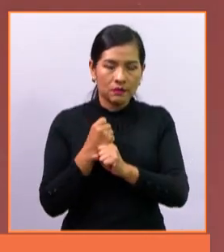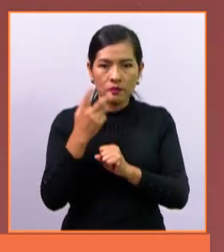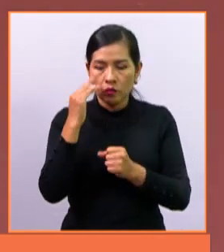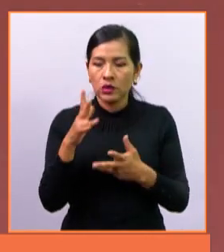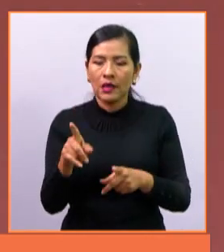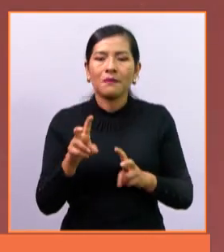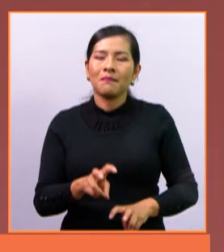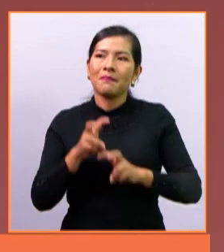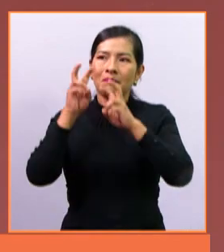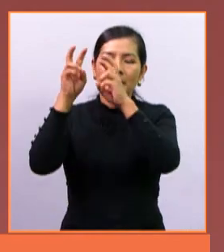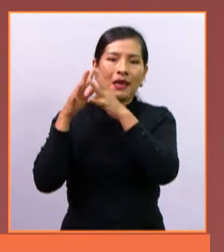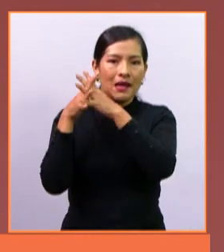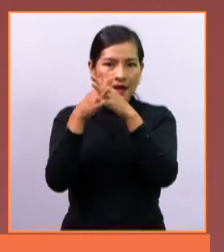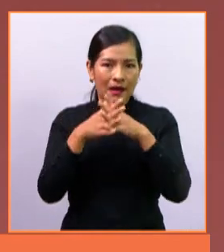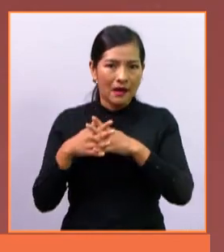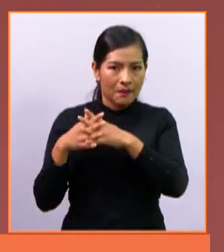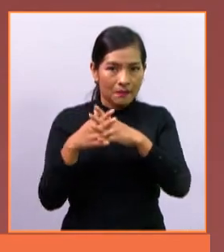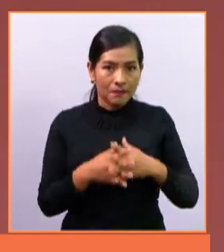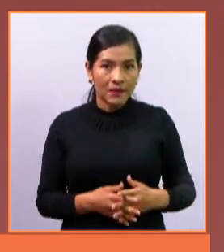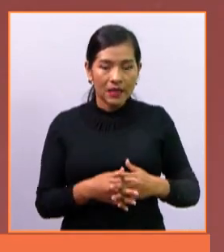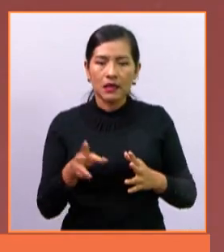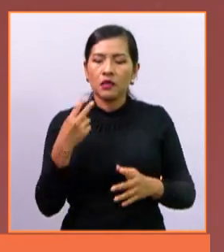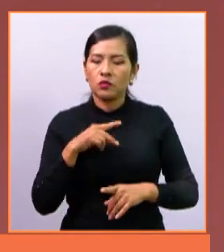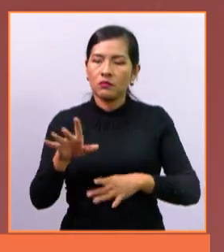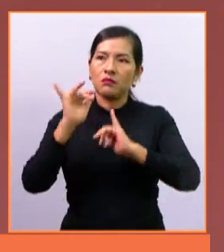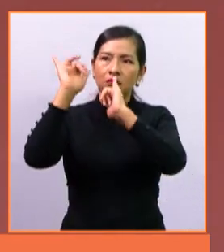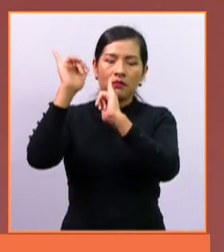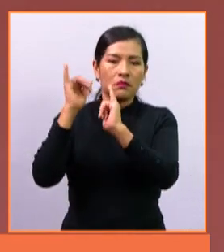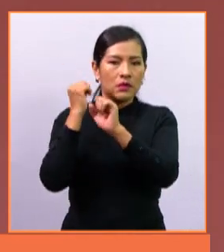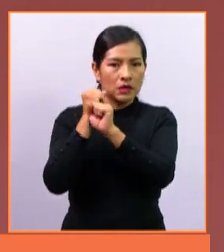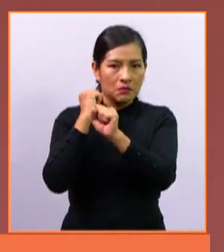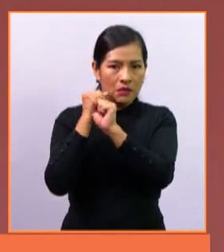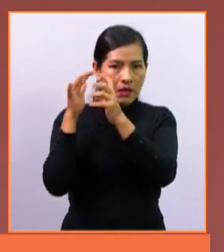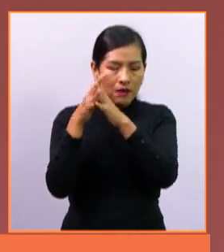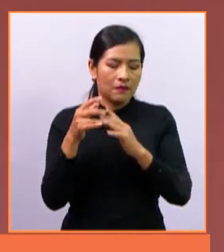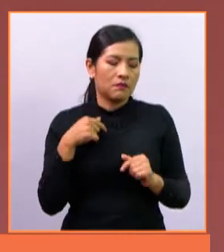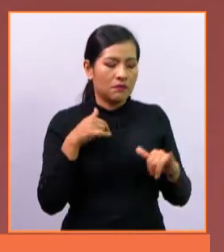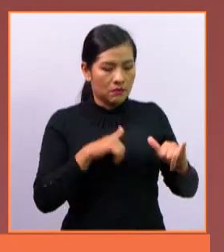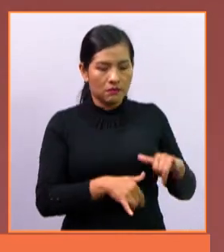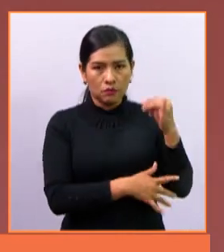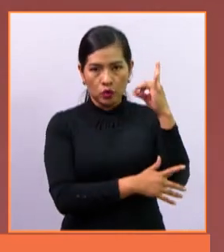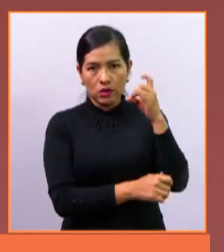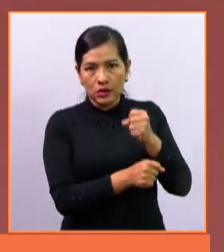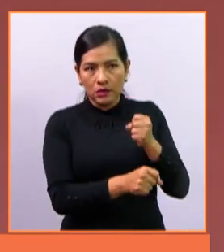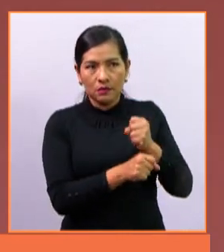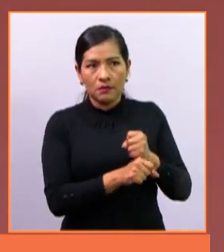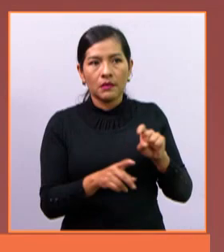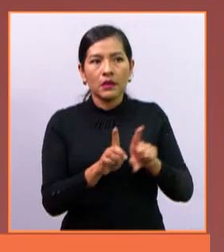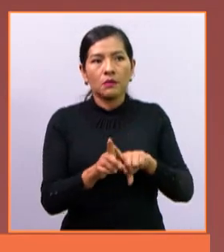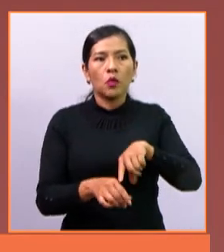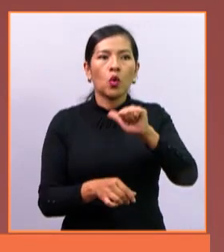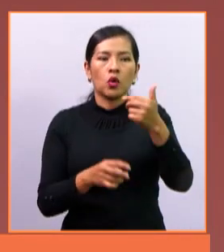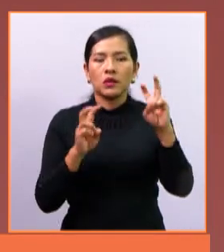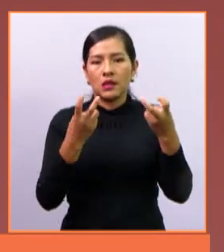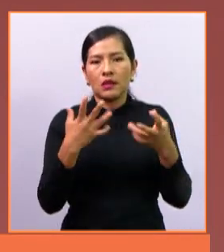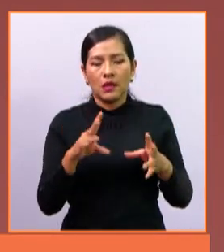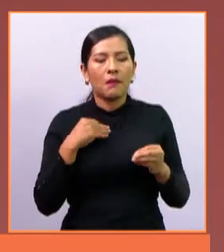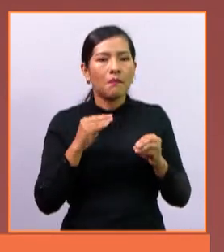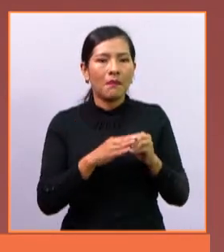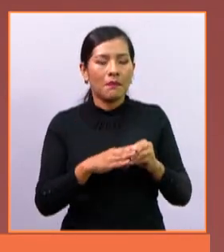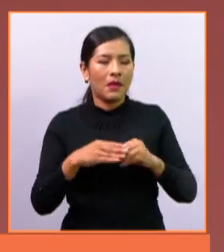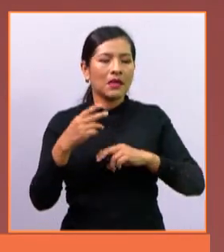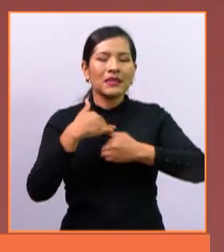Unidos, entonces estábamos como que ella estaba trabajando allá y yo estaba trabajando acá. Tuve un trabajo con el National Geographic y que tuve que hacer otras cosas